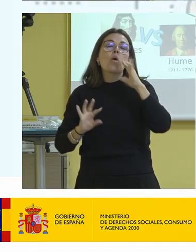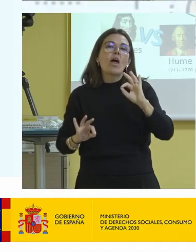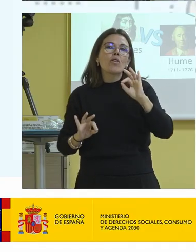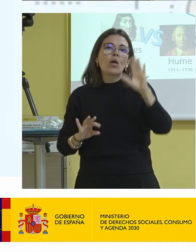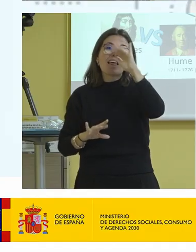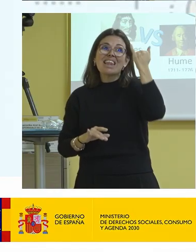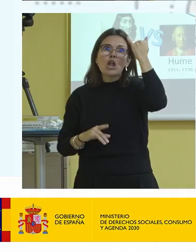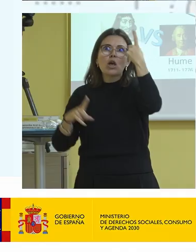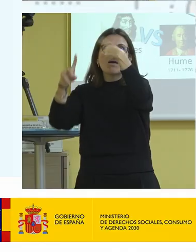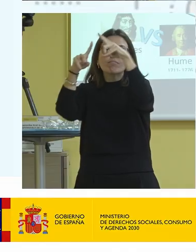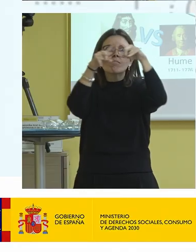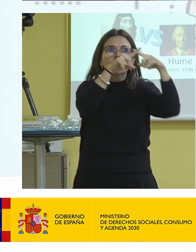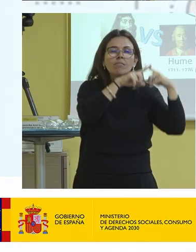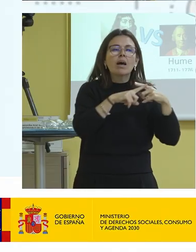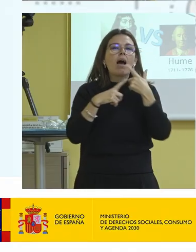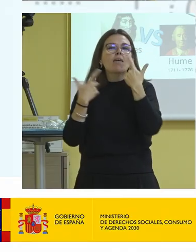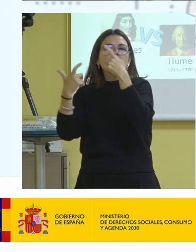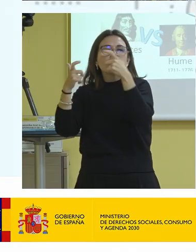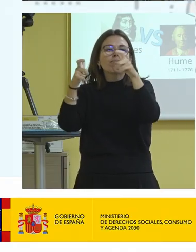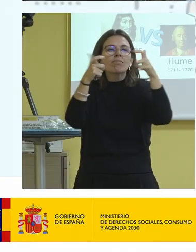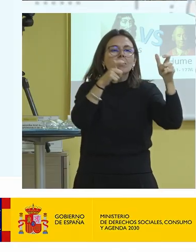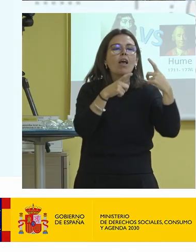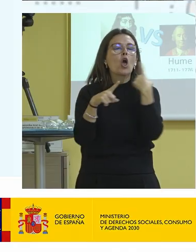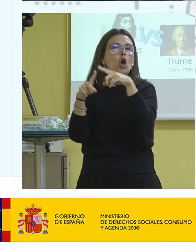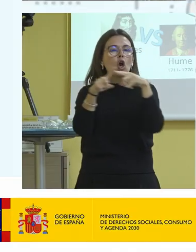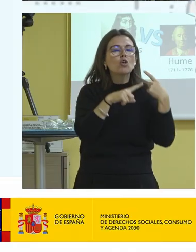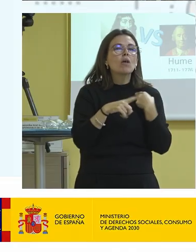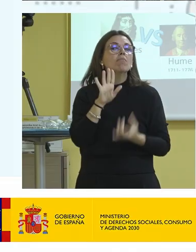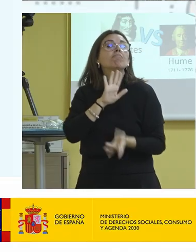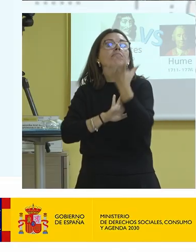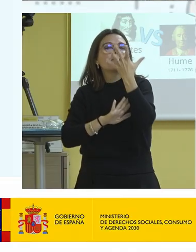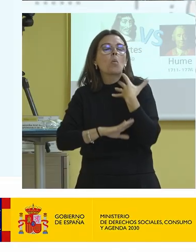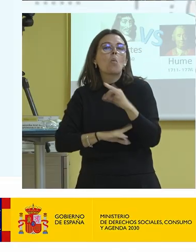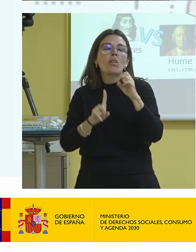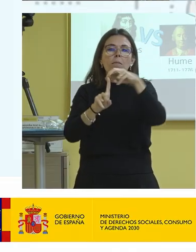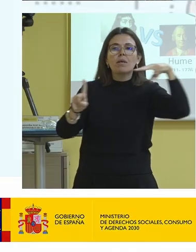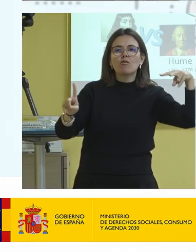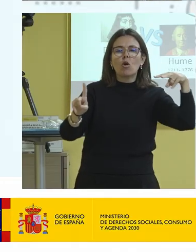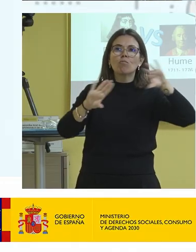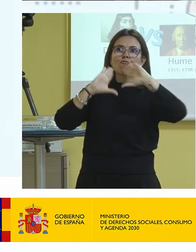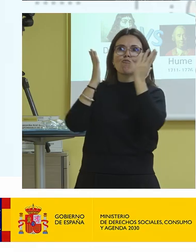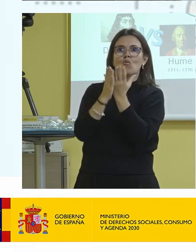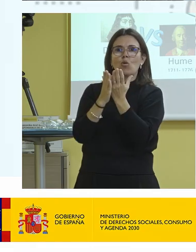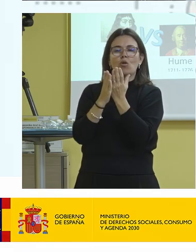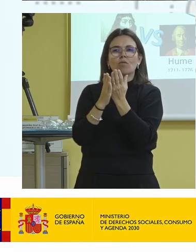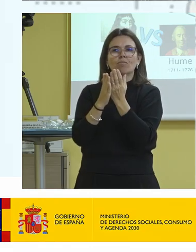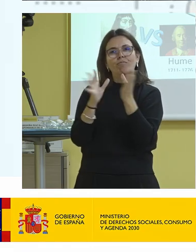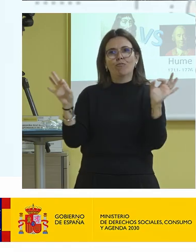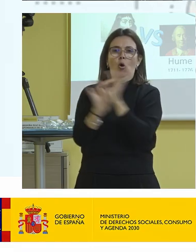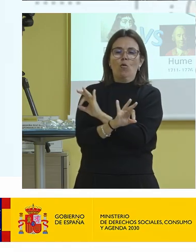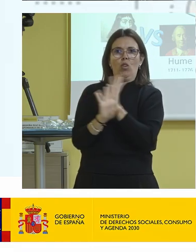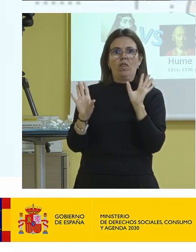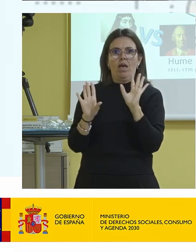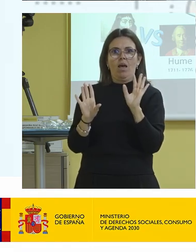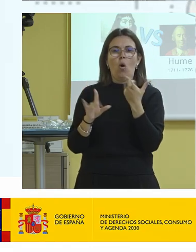hay ideologías, que hay sesgos, que hay elementos que a veces están provocando que tengamos una visión científica del mundo incorrecta, o al